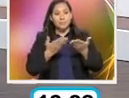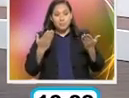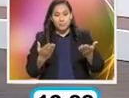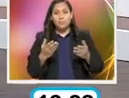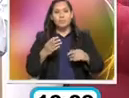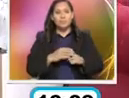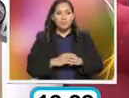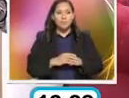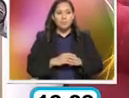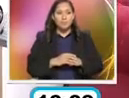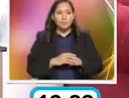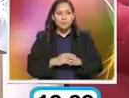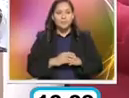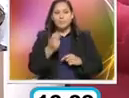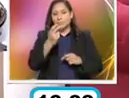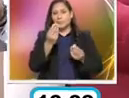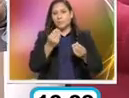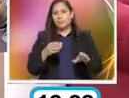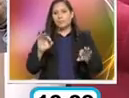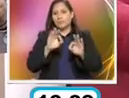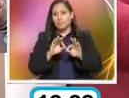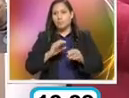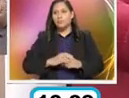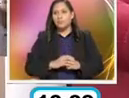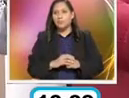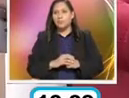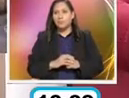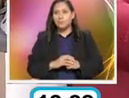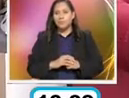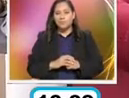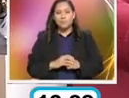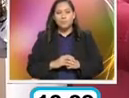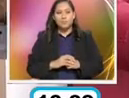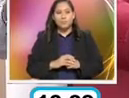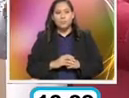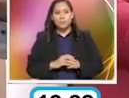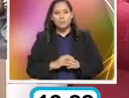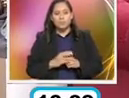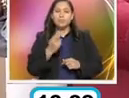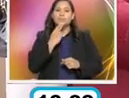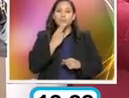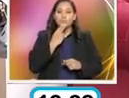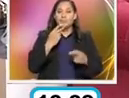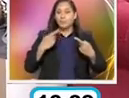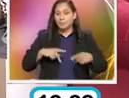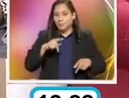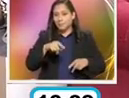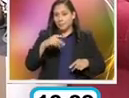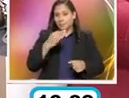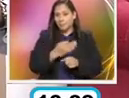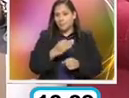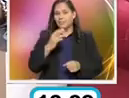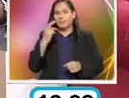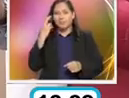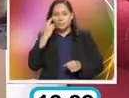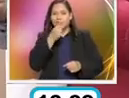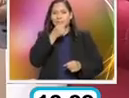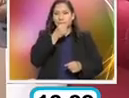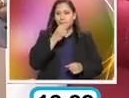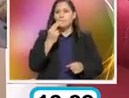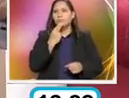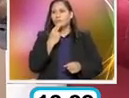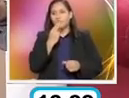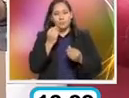en día, pues eso es muy importante de que pues usamos, al menos la gente que andamos en este medio, usamos mucho ese tipo